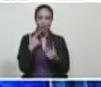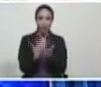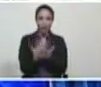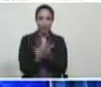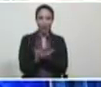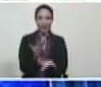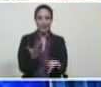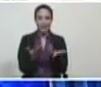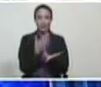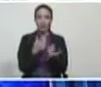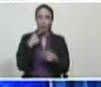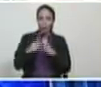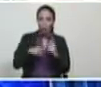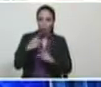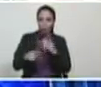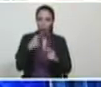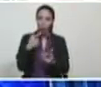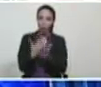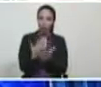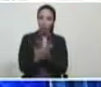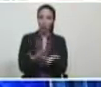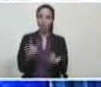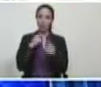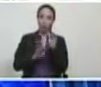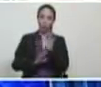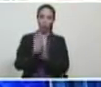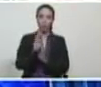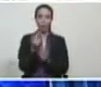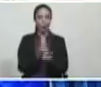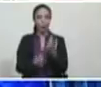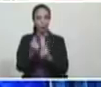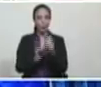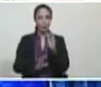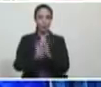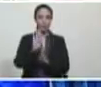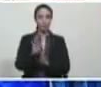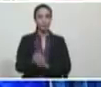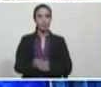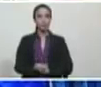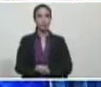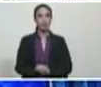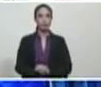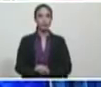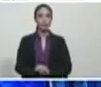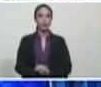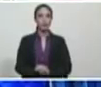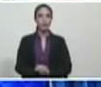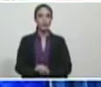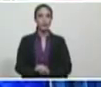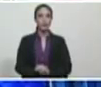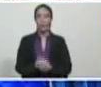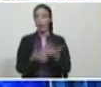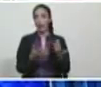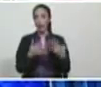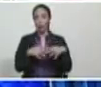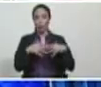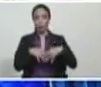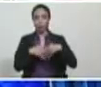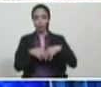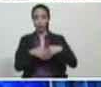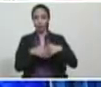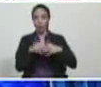verdadera, productiva. Una economía que se apoye en motores